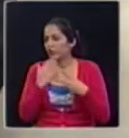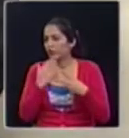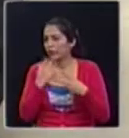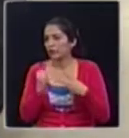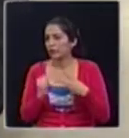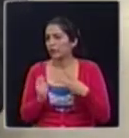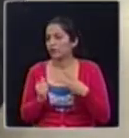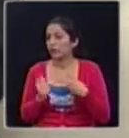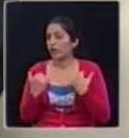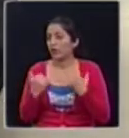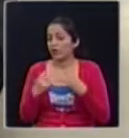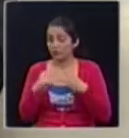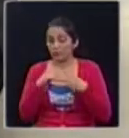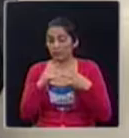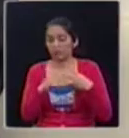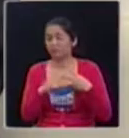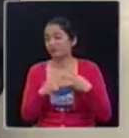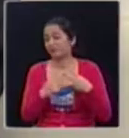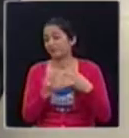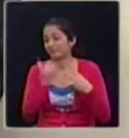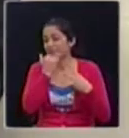sector automotriz. Entonces,